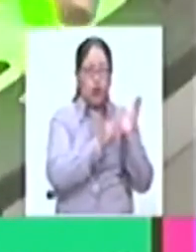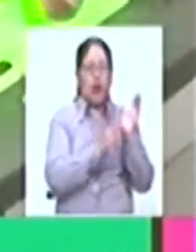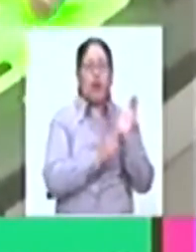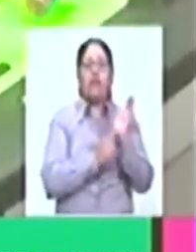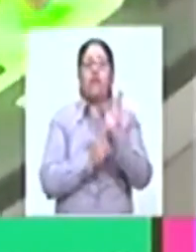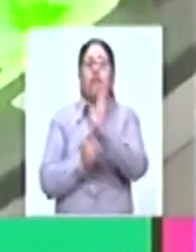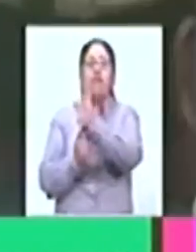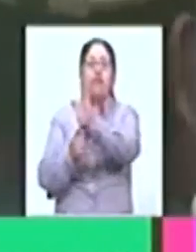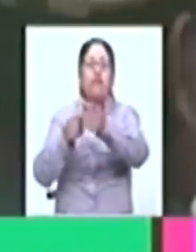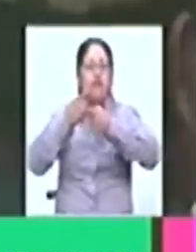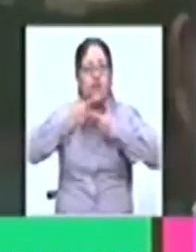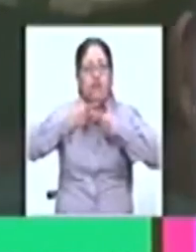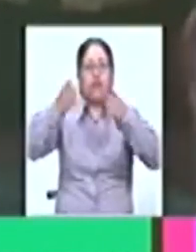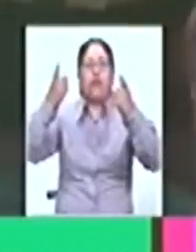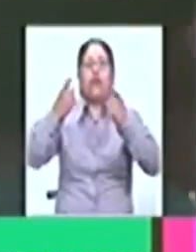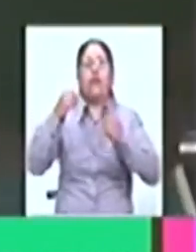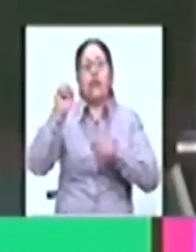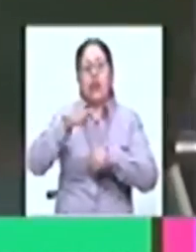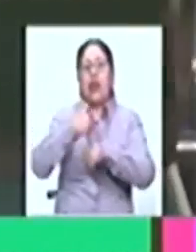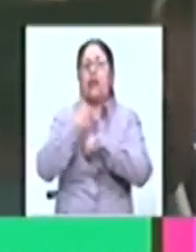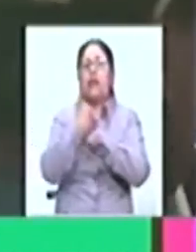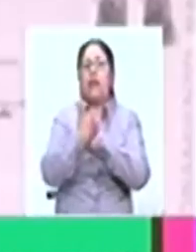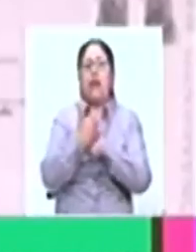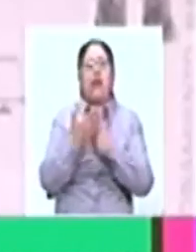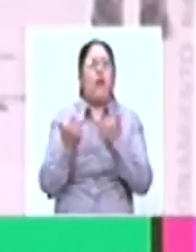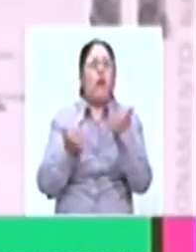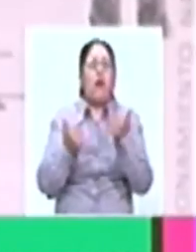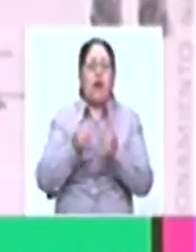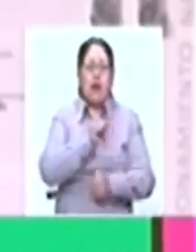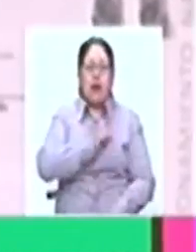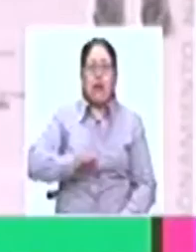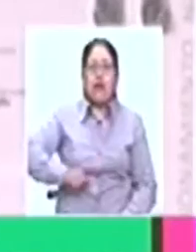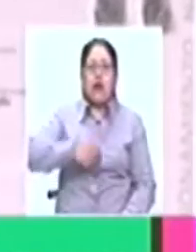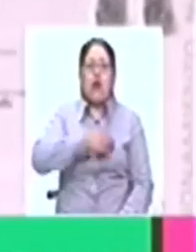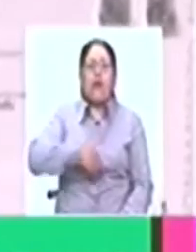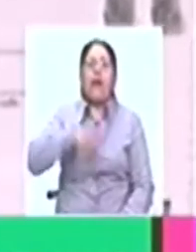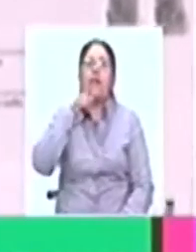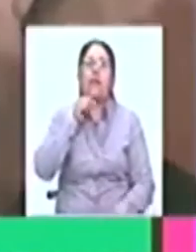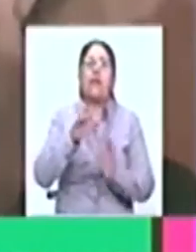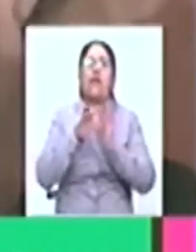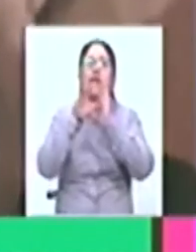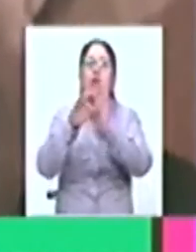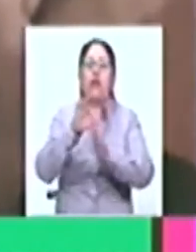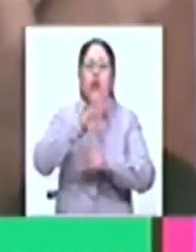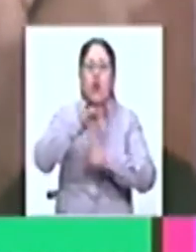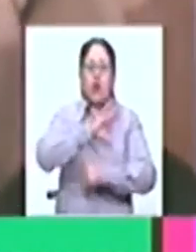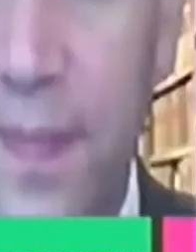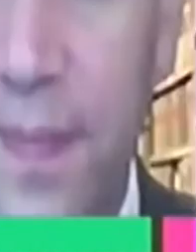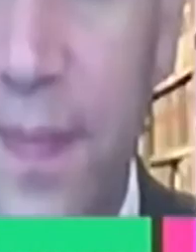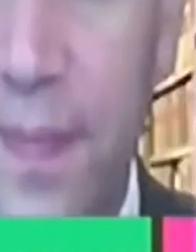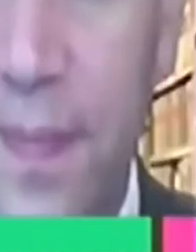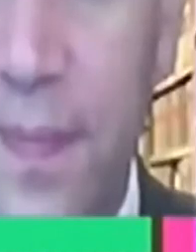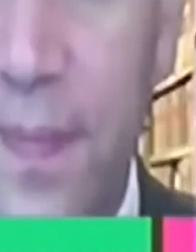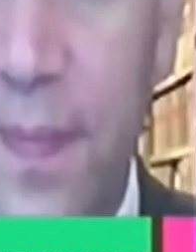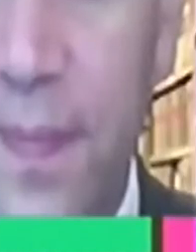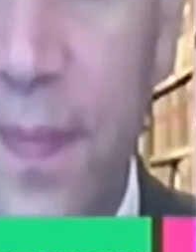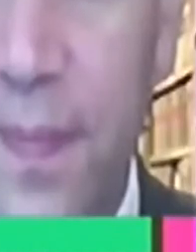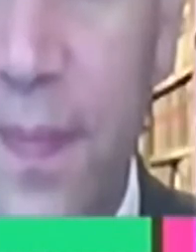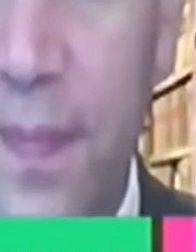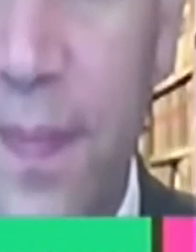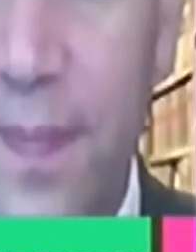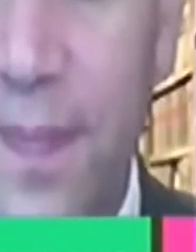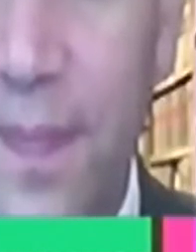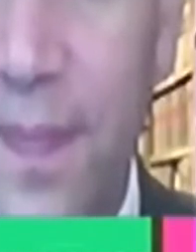gobernaciones a las secciones departamentales a las alcaldías ya los consejos municipales bien señores que por